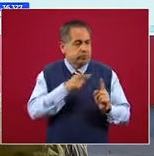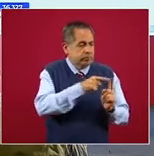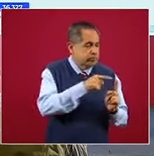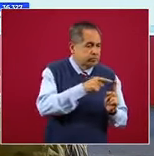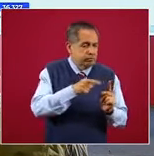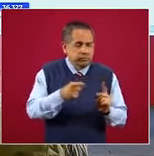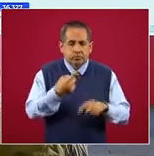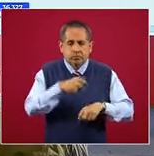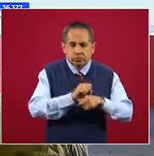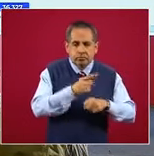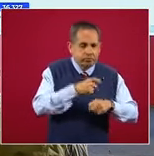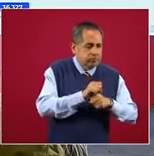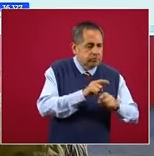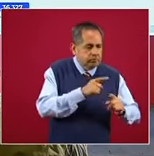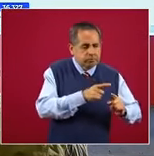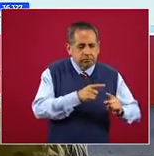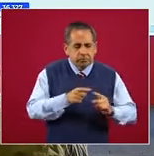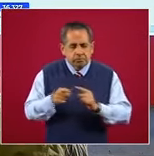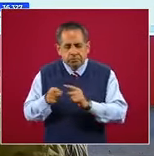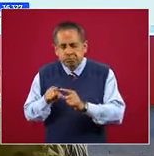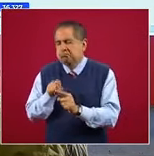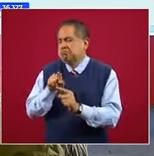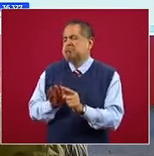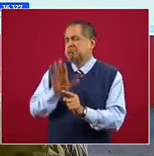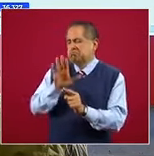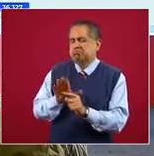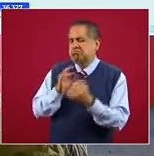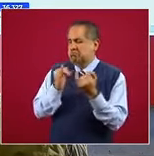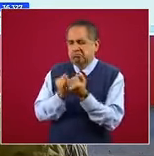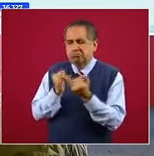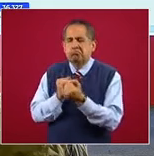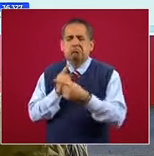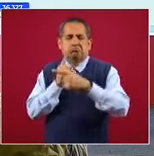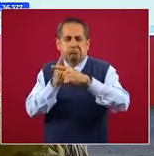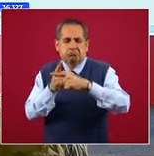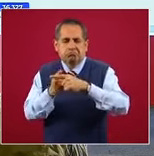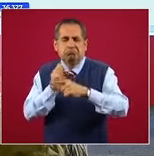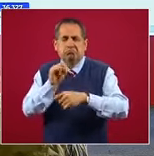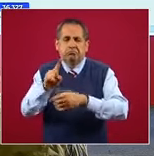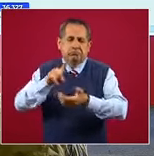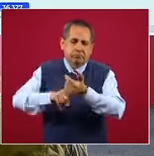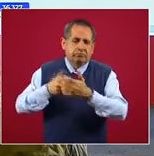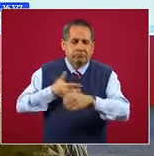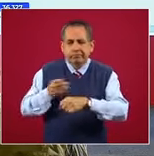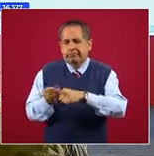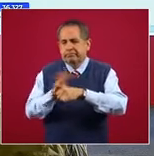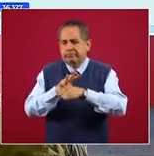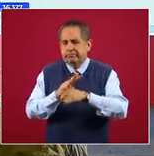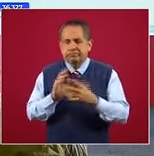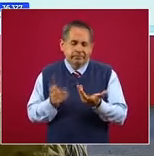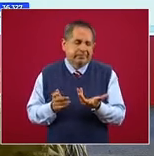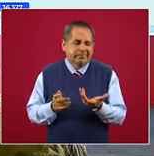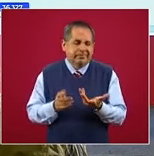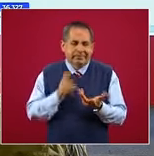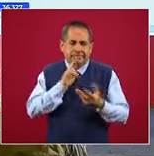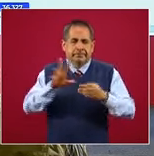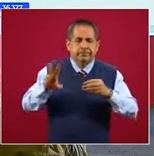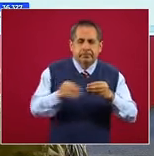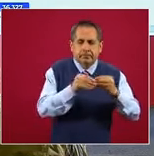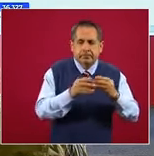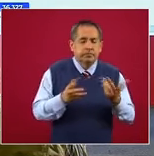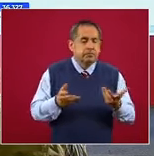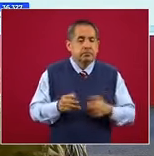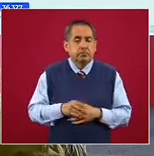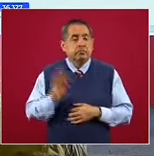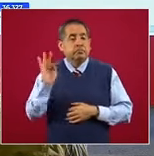una de las semanas, ¿sí?, estimamos van a ser positivas, es decir, nos adelantamos un poco al resultado y